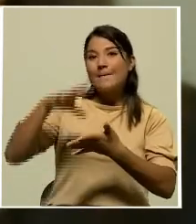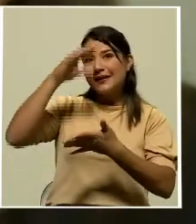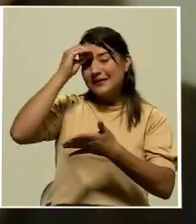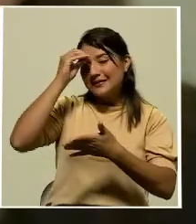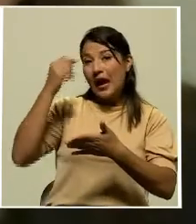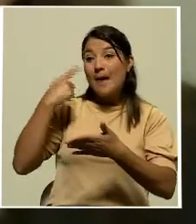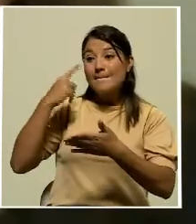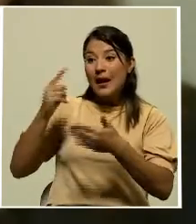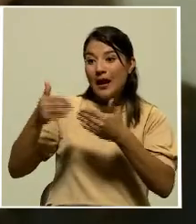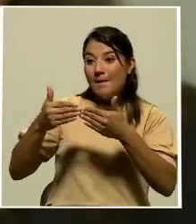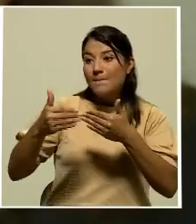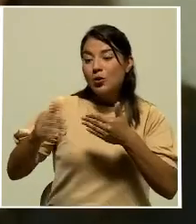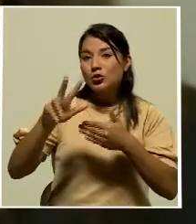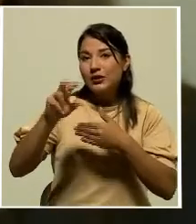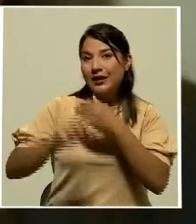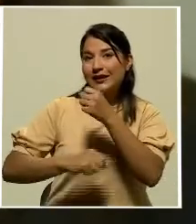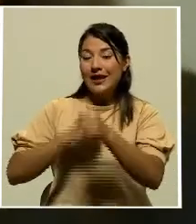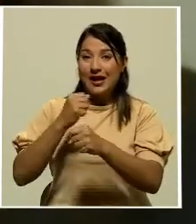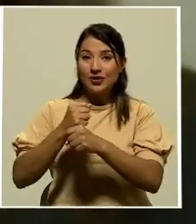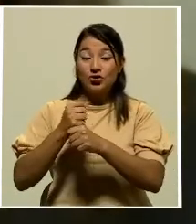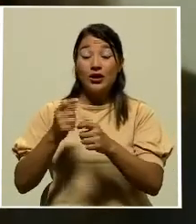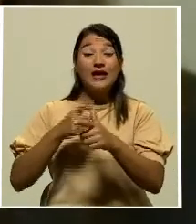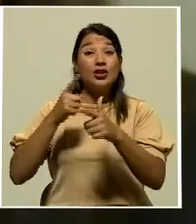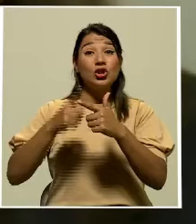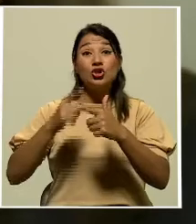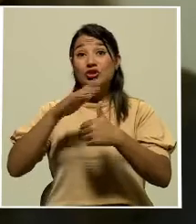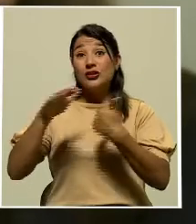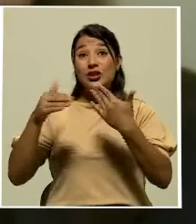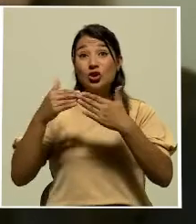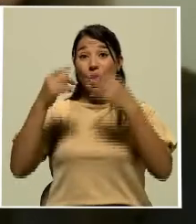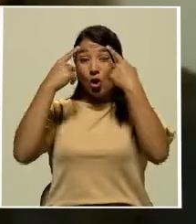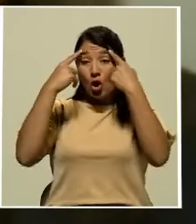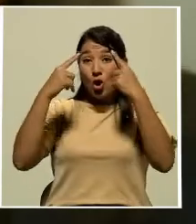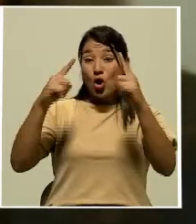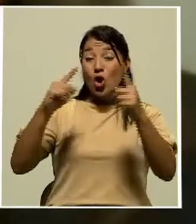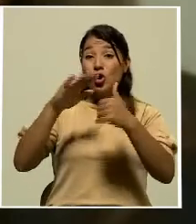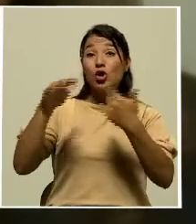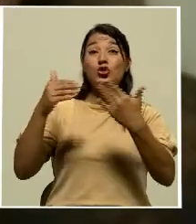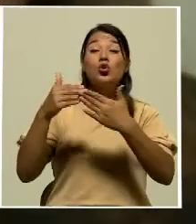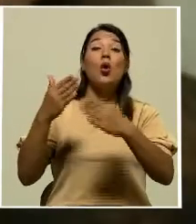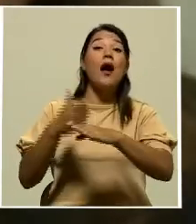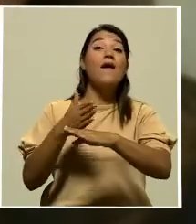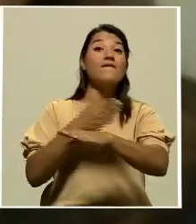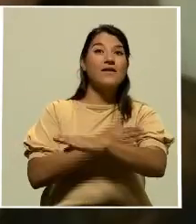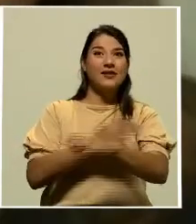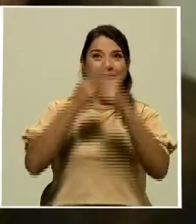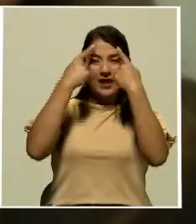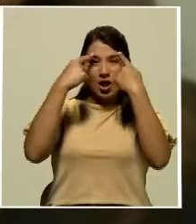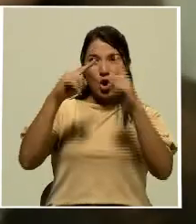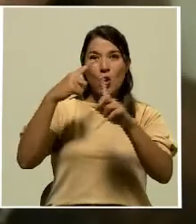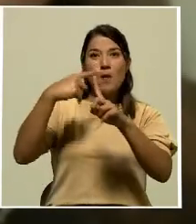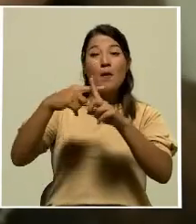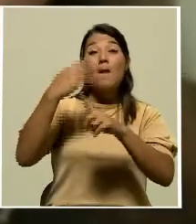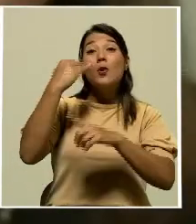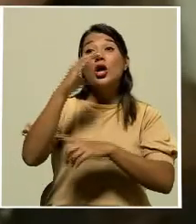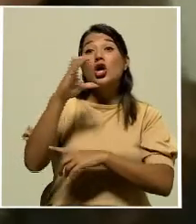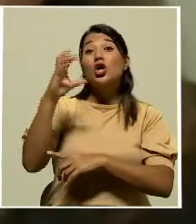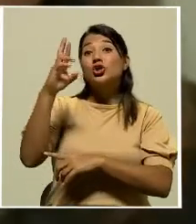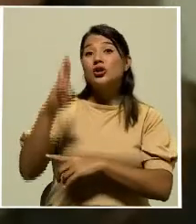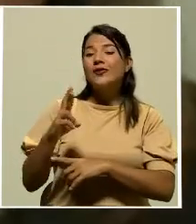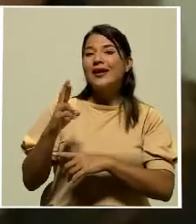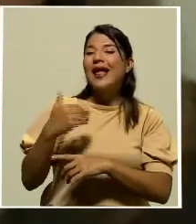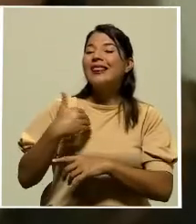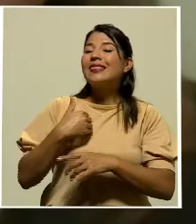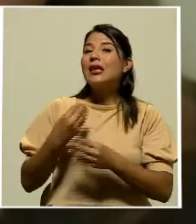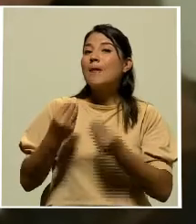los avances, ¿no? Los resultados positivos, estamos hablando de un país que hace una inversión estratégica en la